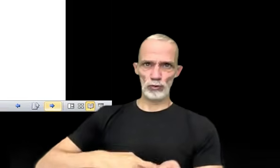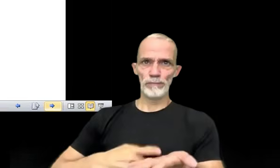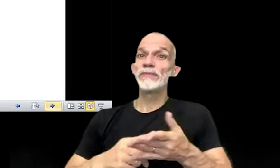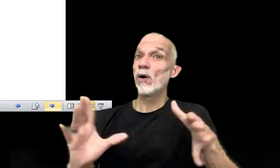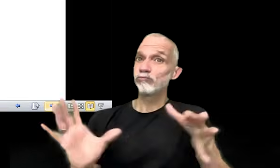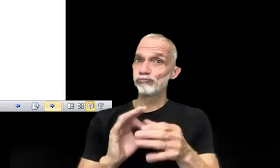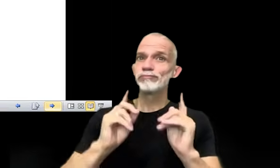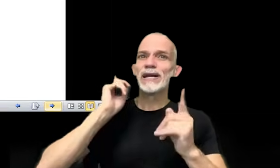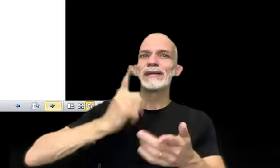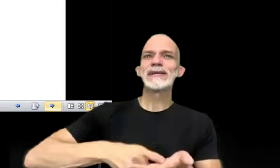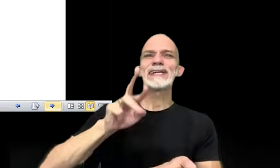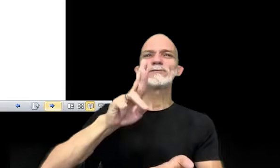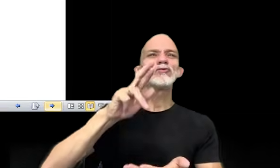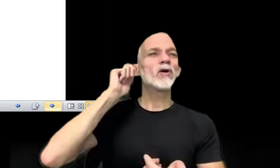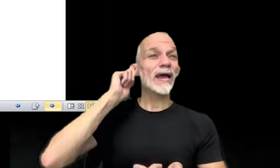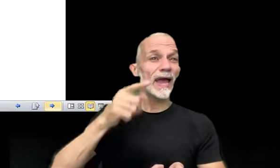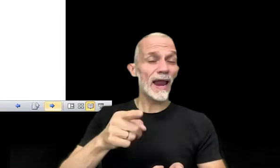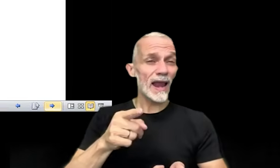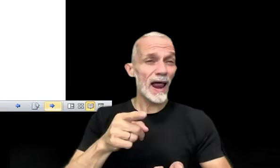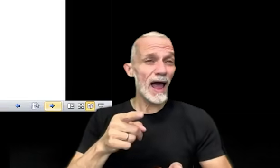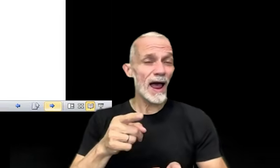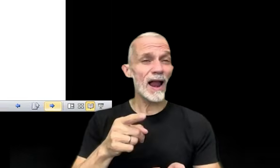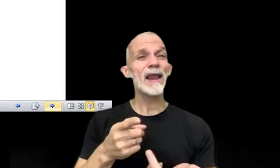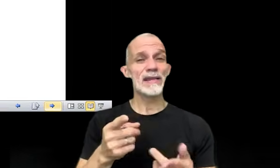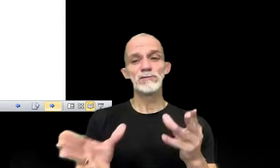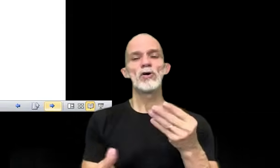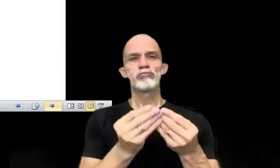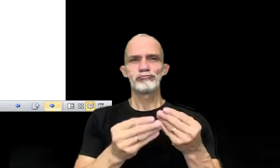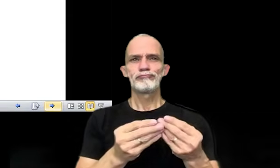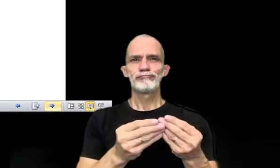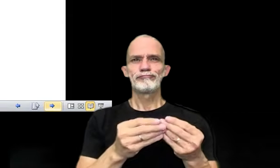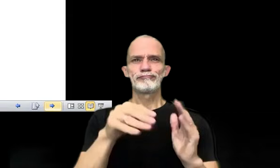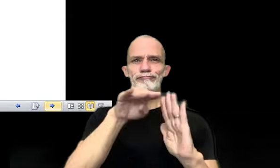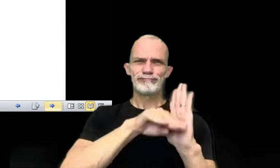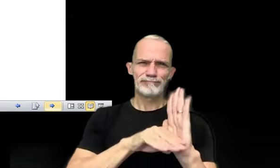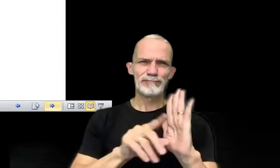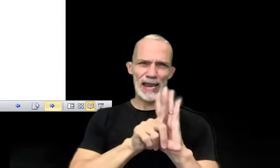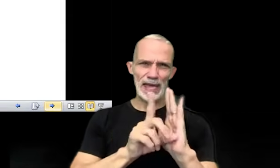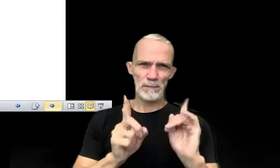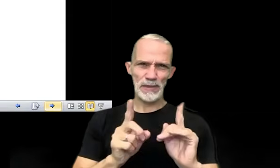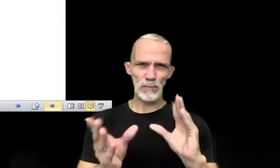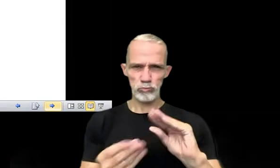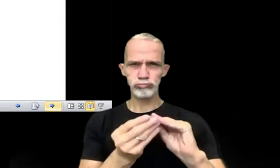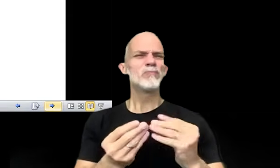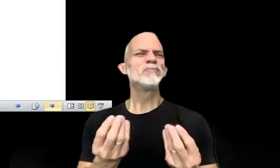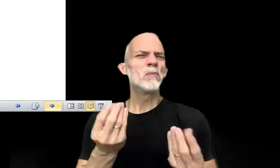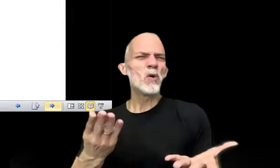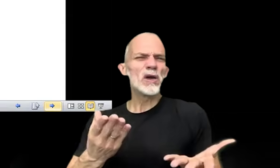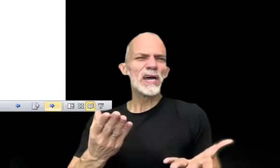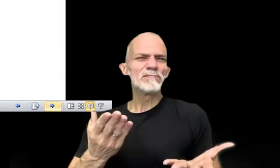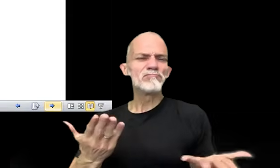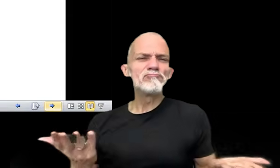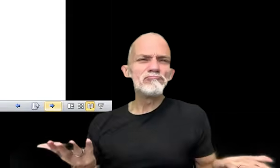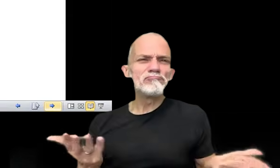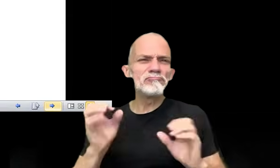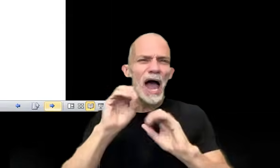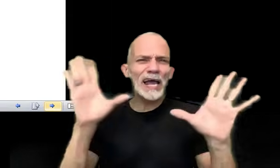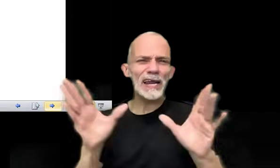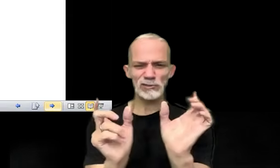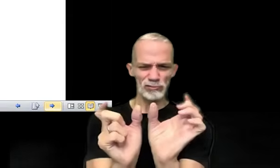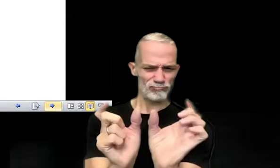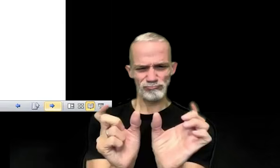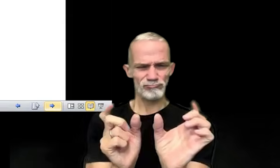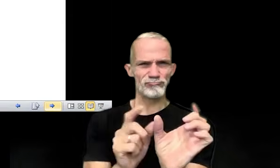con las resoluciones generales, ¿sí?, que complementan esta normativa. ¿Y por qué hace referencia